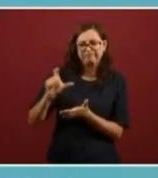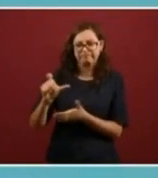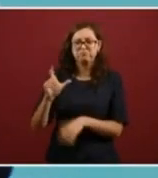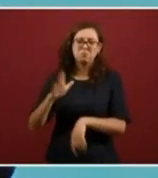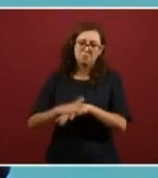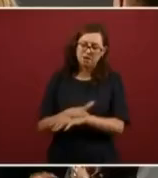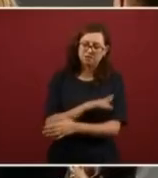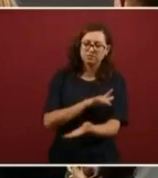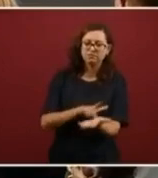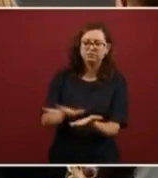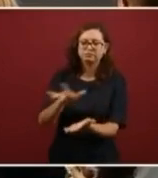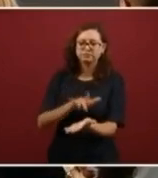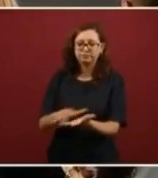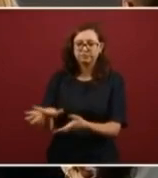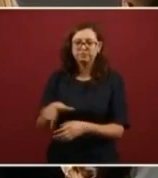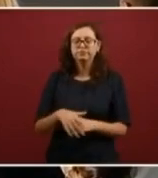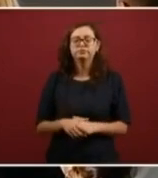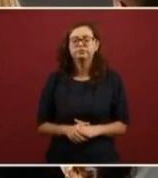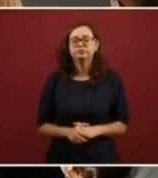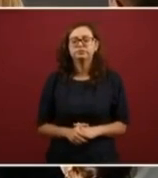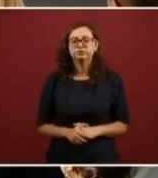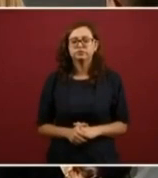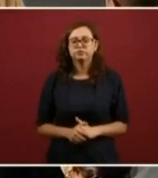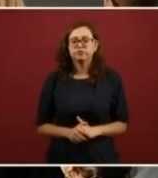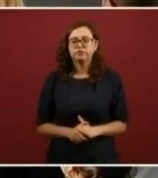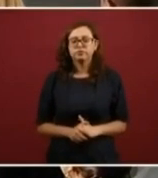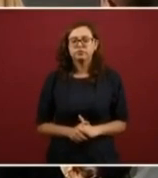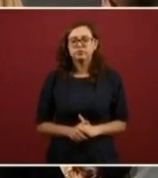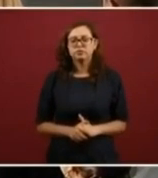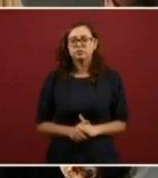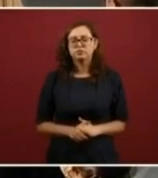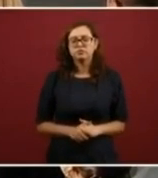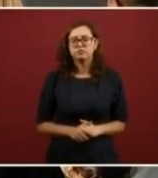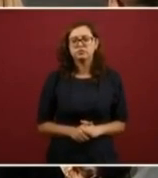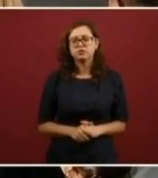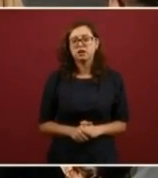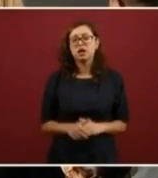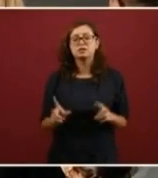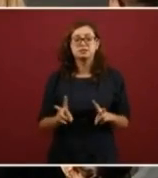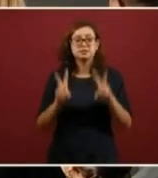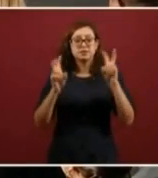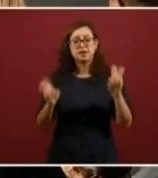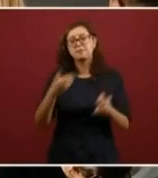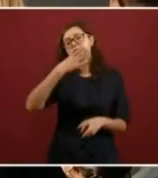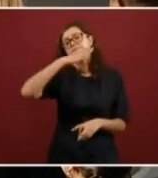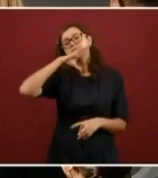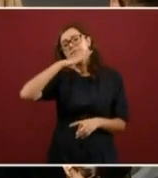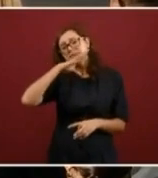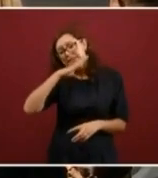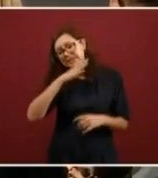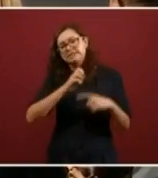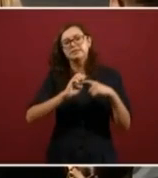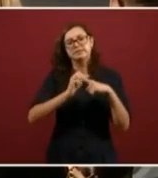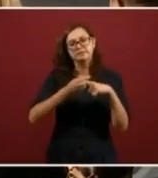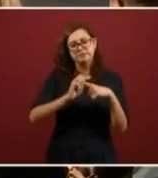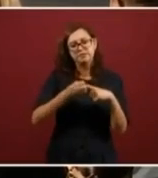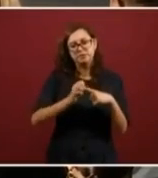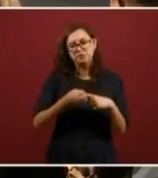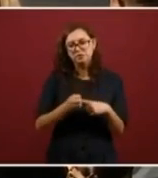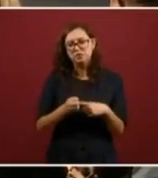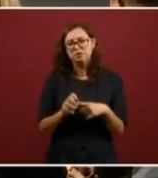adicional que parece importante. En el caso del maíz y en el caso del frijol, estamos llegando casi